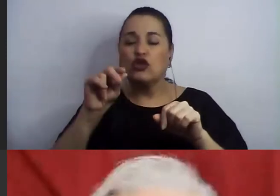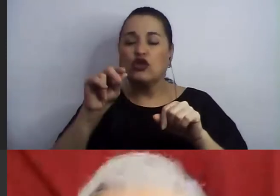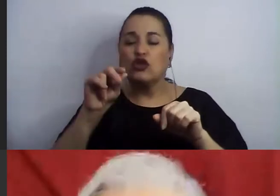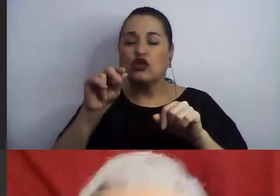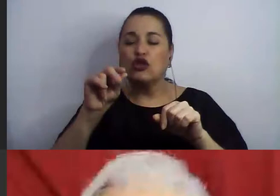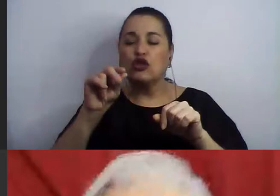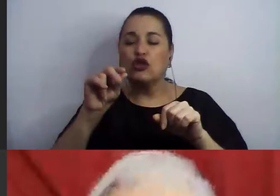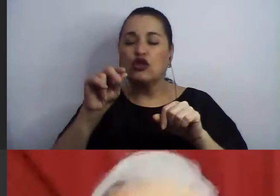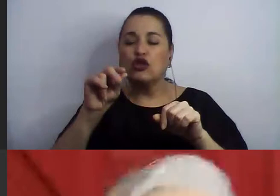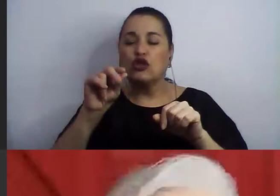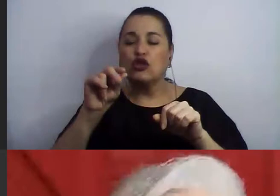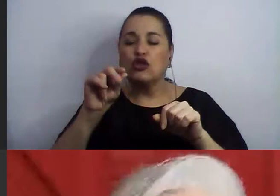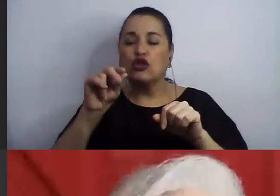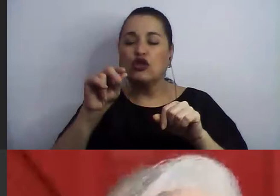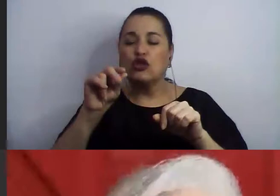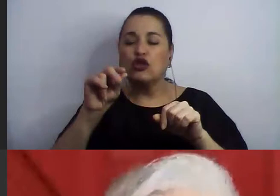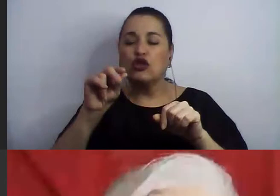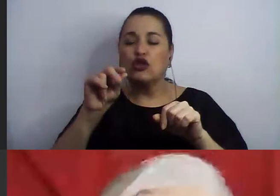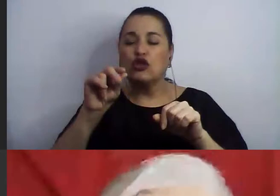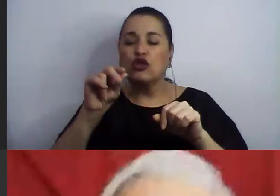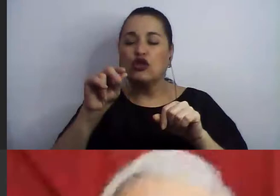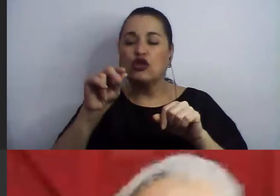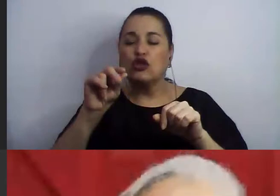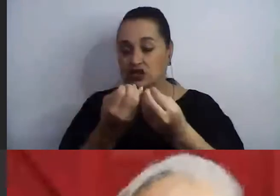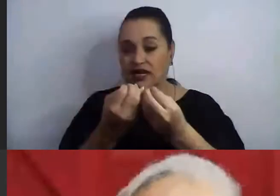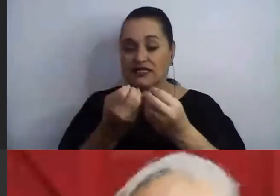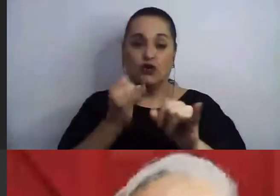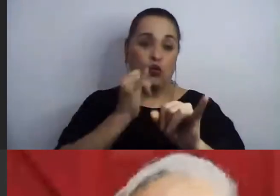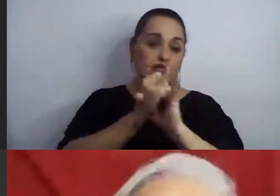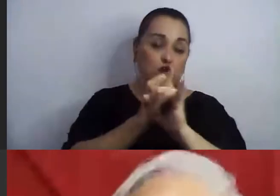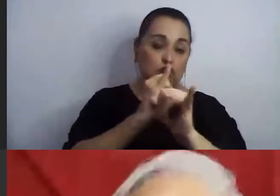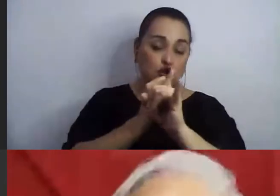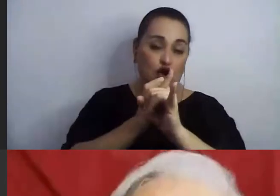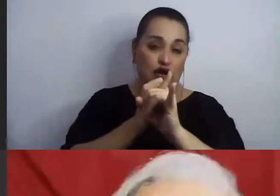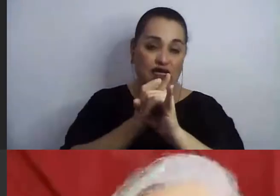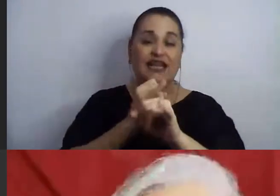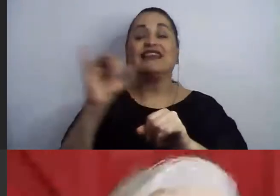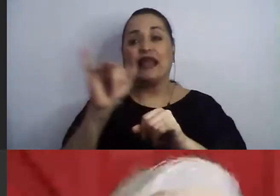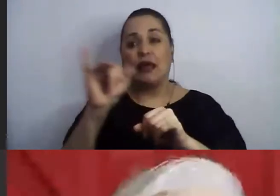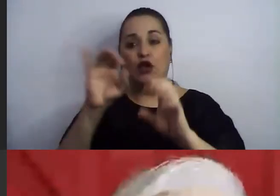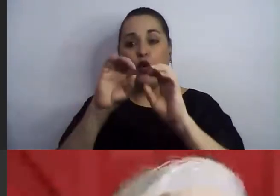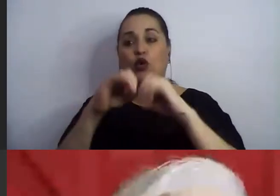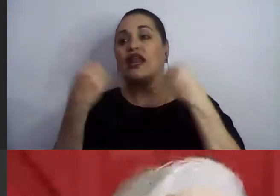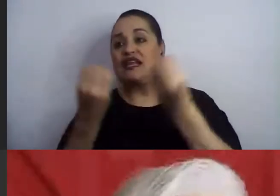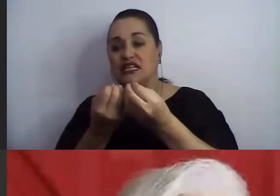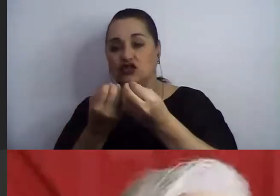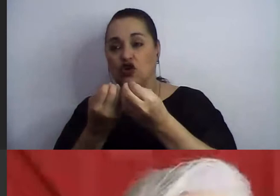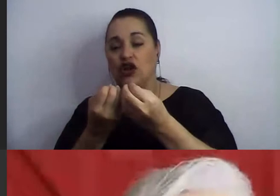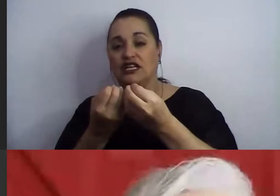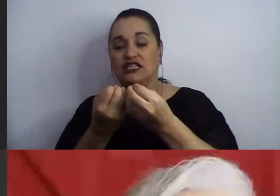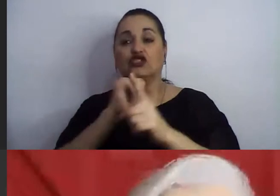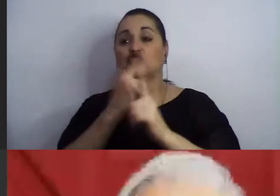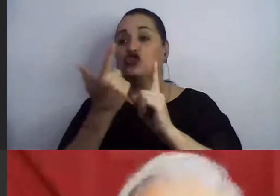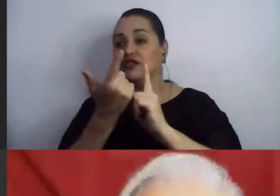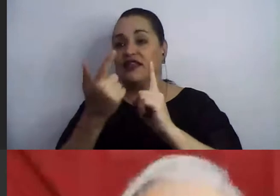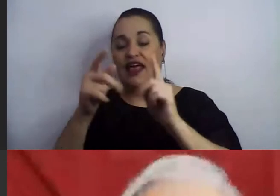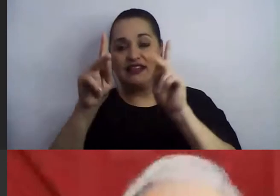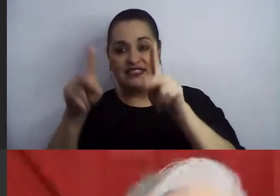no solo en las organizaciones, perdón, en las instituciones, sino en las organizaciones de la sociedad civil.